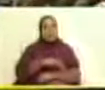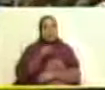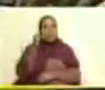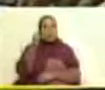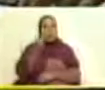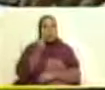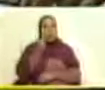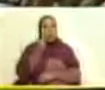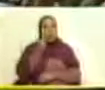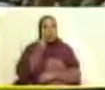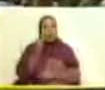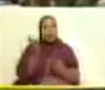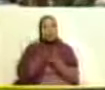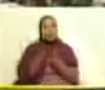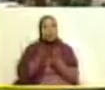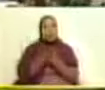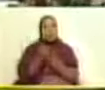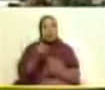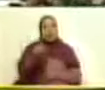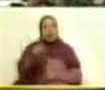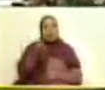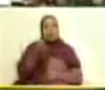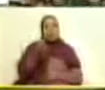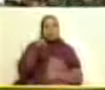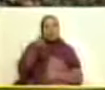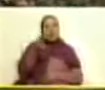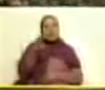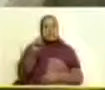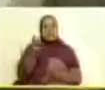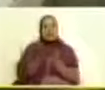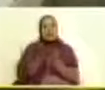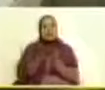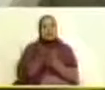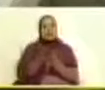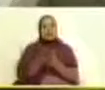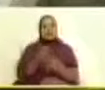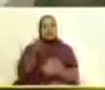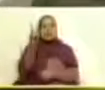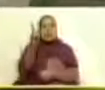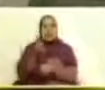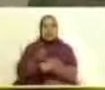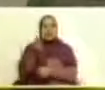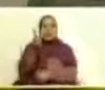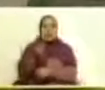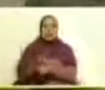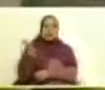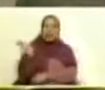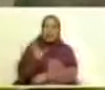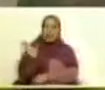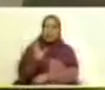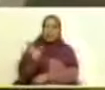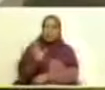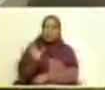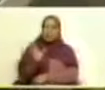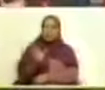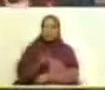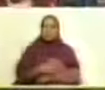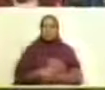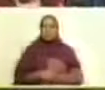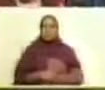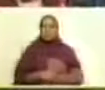aldea de la Escuela Pedro Fontes, ubicada en la parroquia La Vega de Caracas.